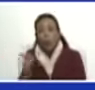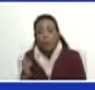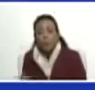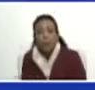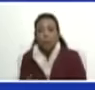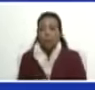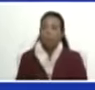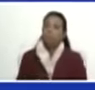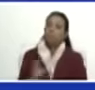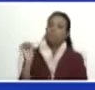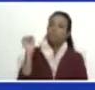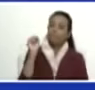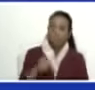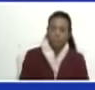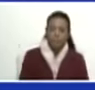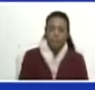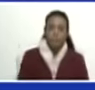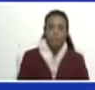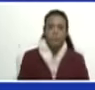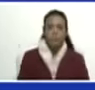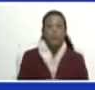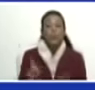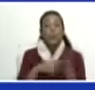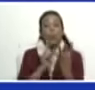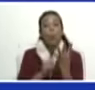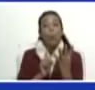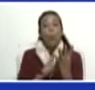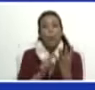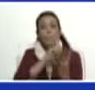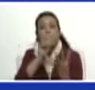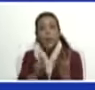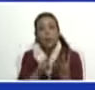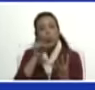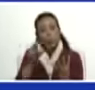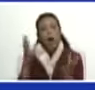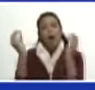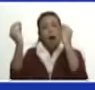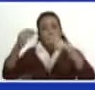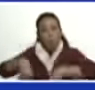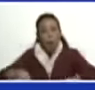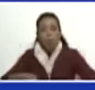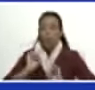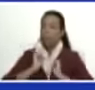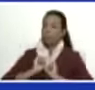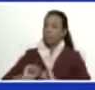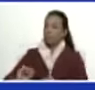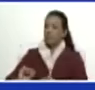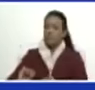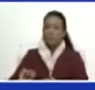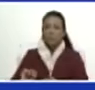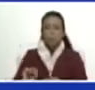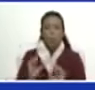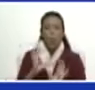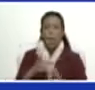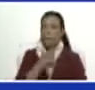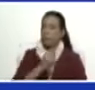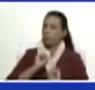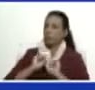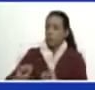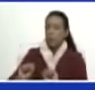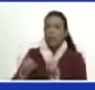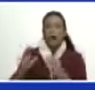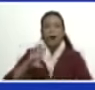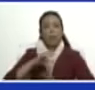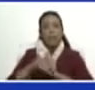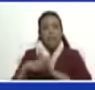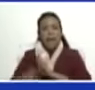Esequiba? Sí. Cuarta pregunta. ¿Está usted de acuerdo en oponerse por todos los medios, conforme a